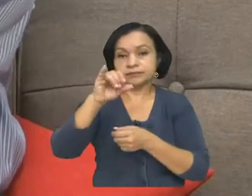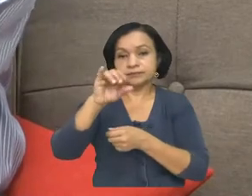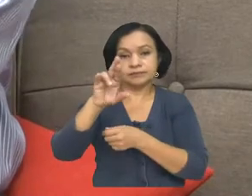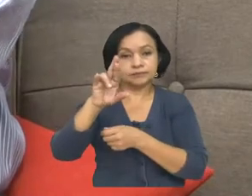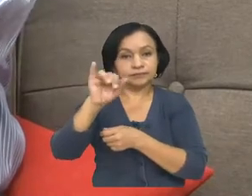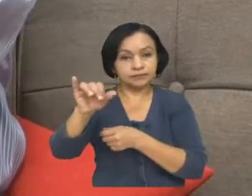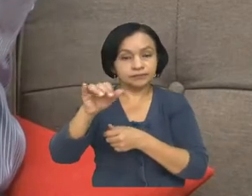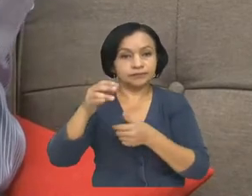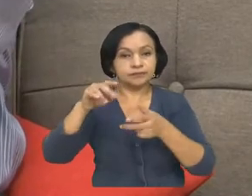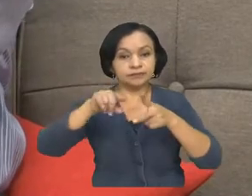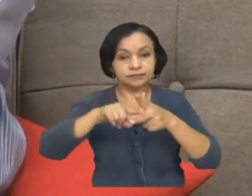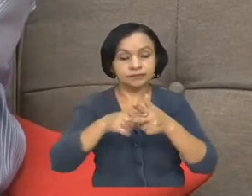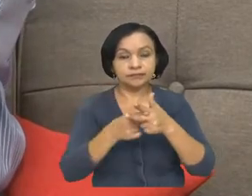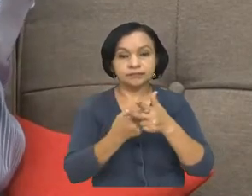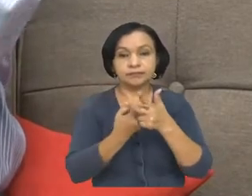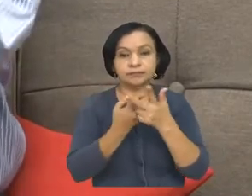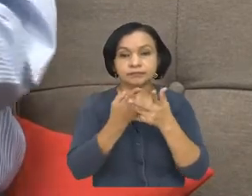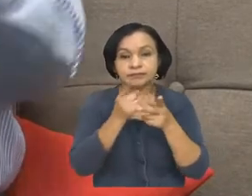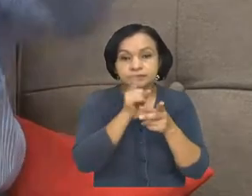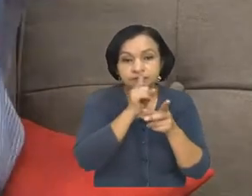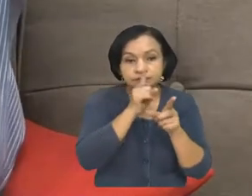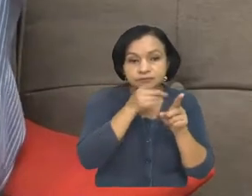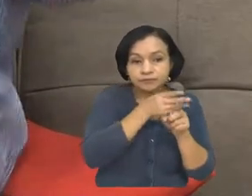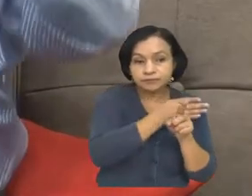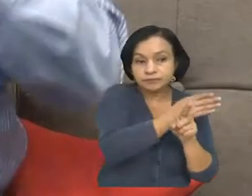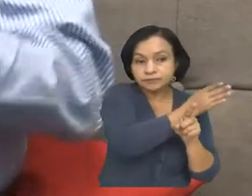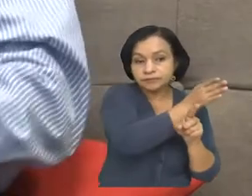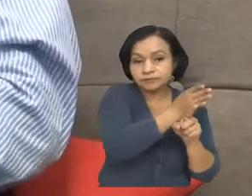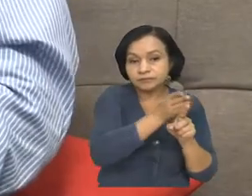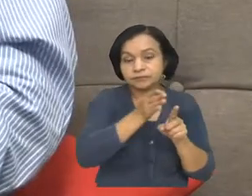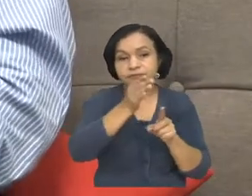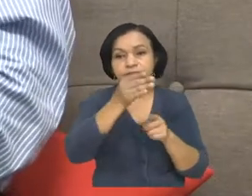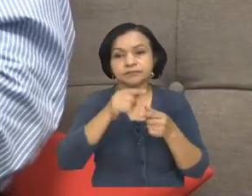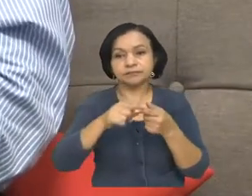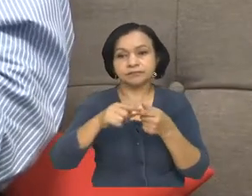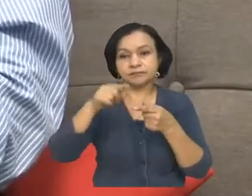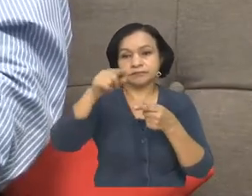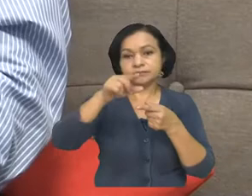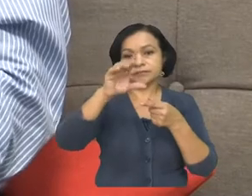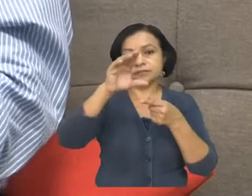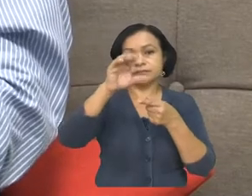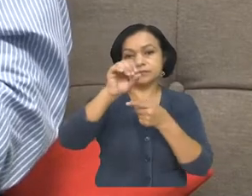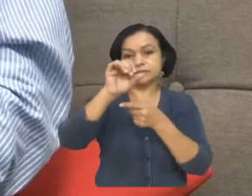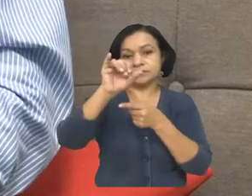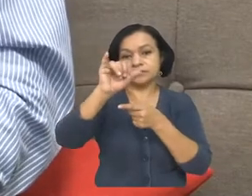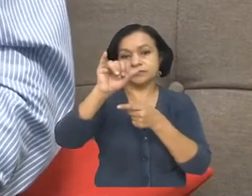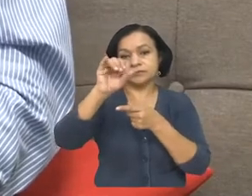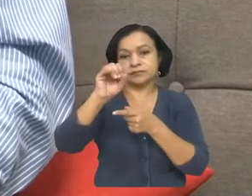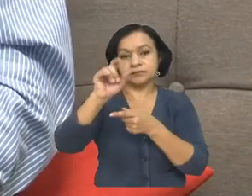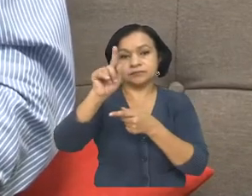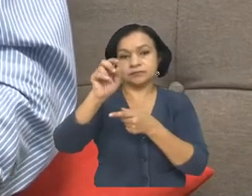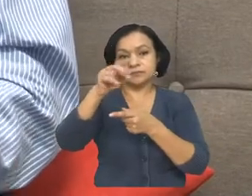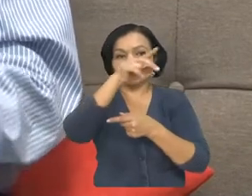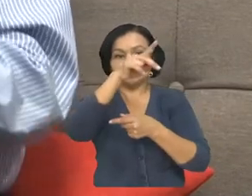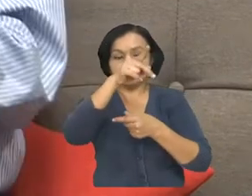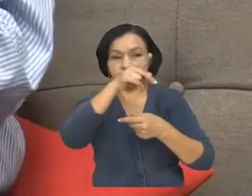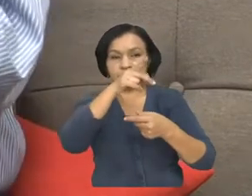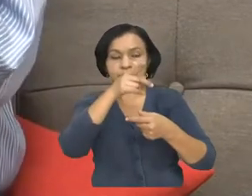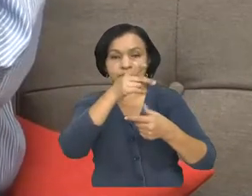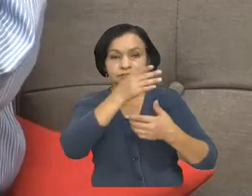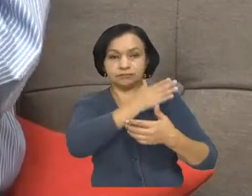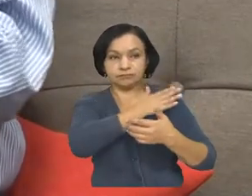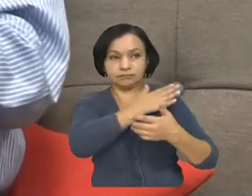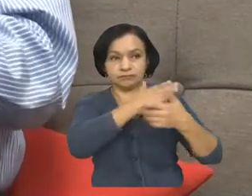a agarrar vereda porque el Coyotepe estaba enfrente, ¿no? Entonces ahí estaba la guardia. Entonces